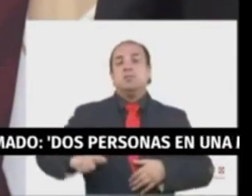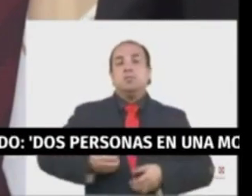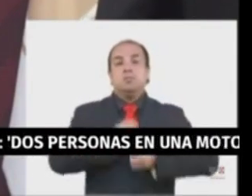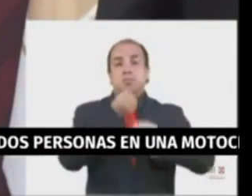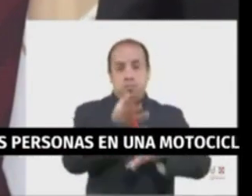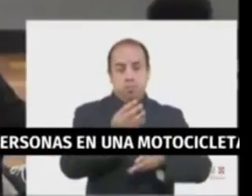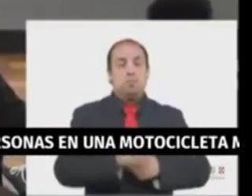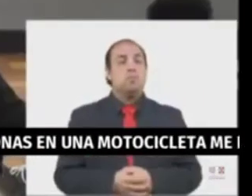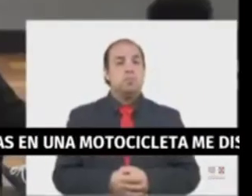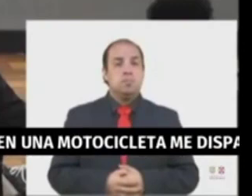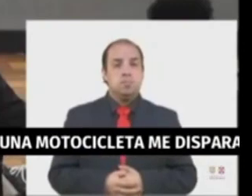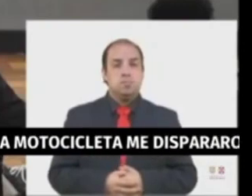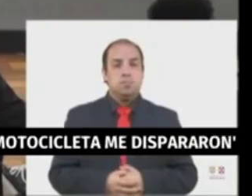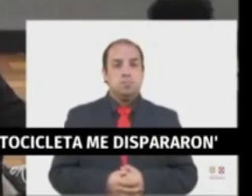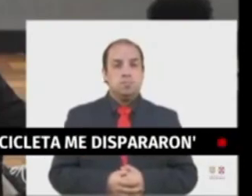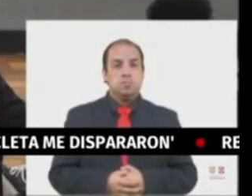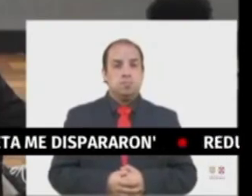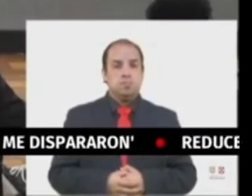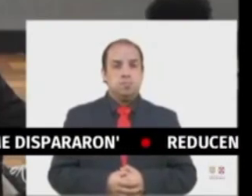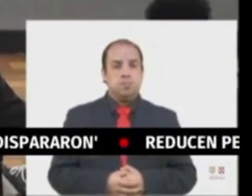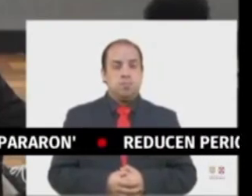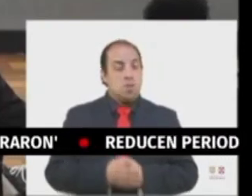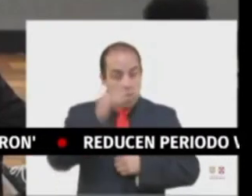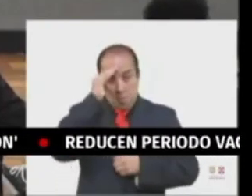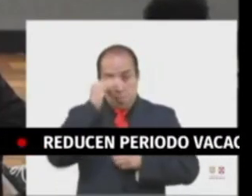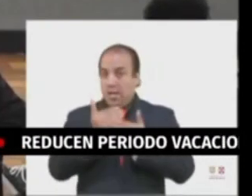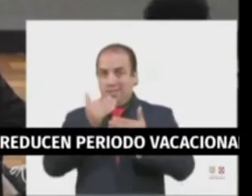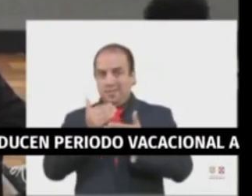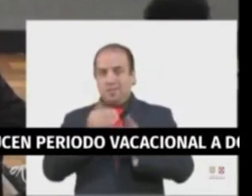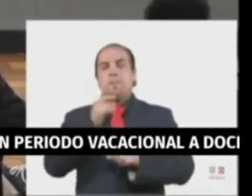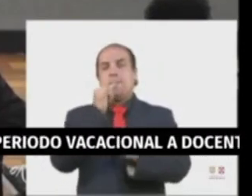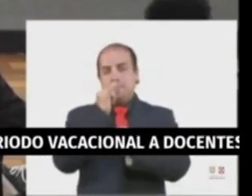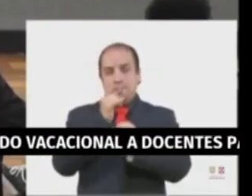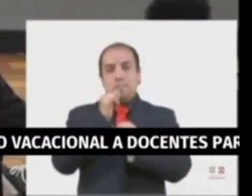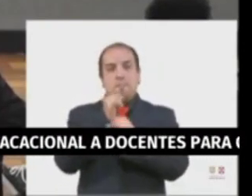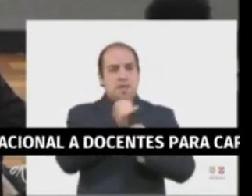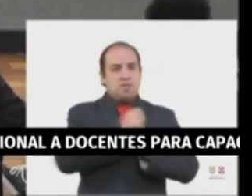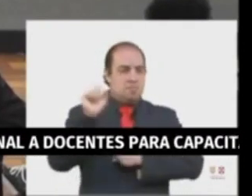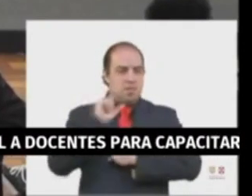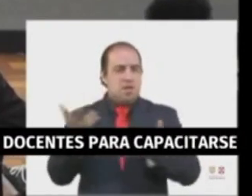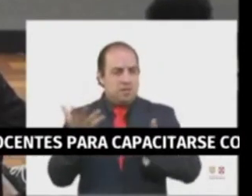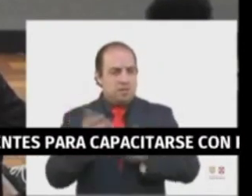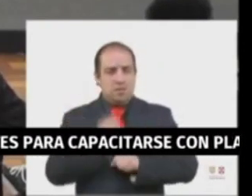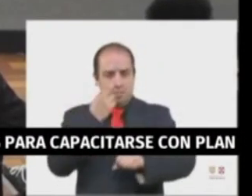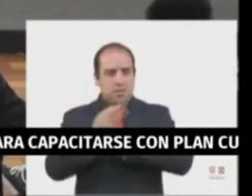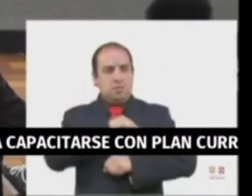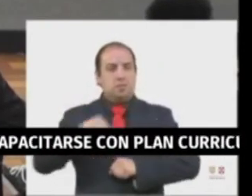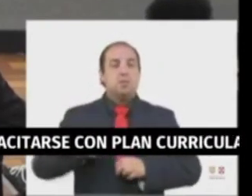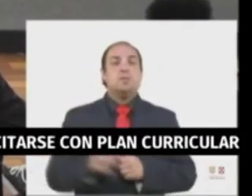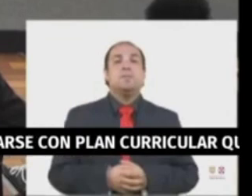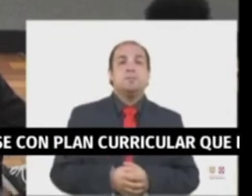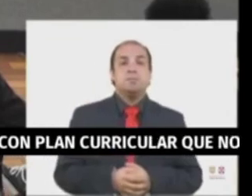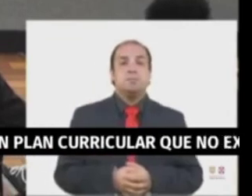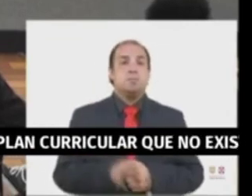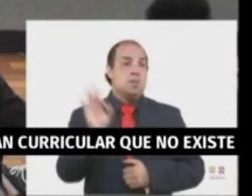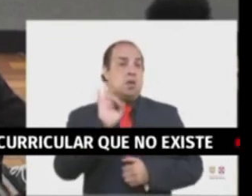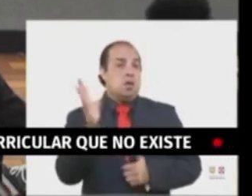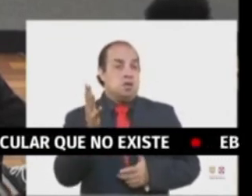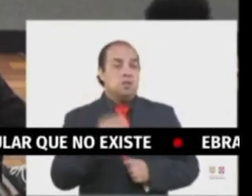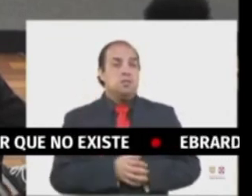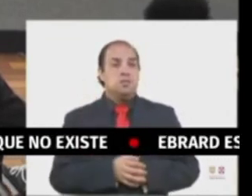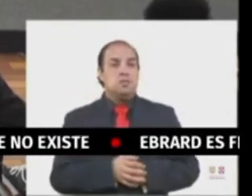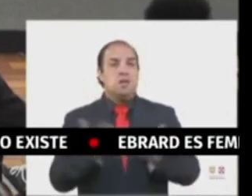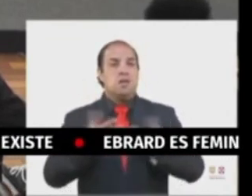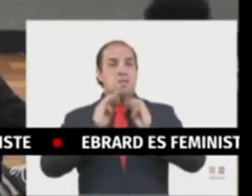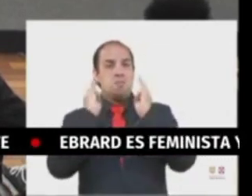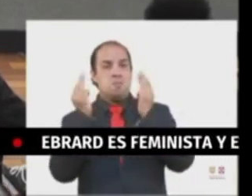no adelantemos nada, sino hagamos una investigación profesional como nos corresponde. ¿Donde incluso no se podría descartar que el móvil venga